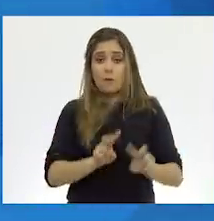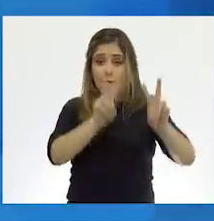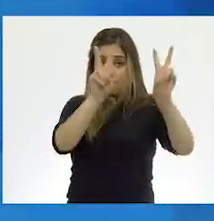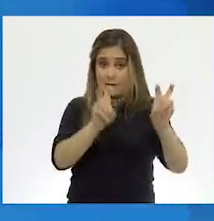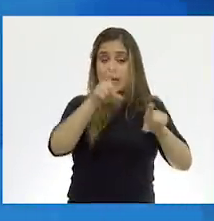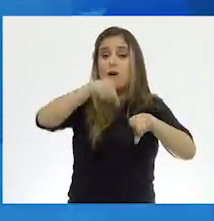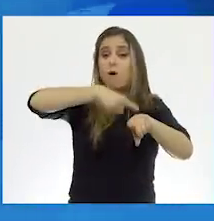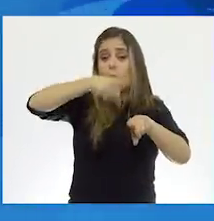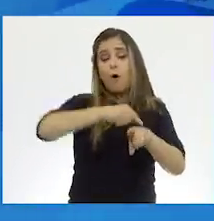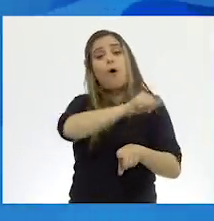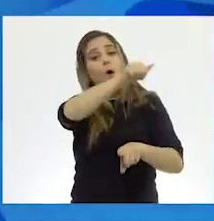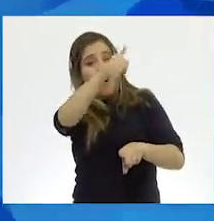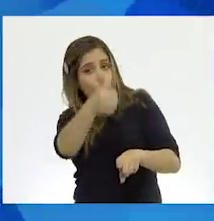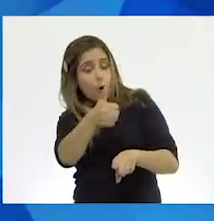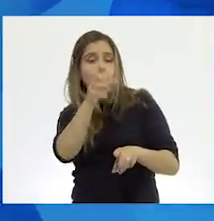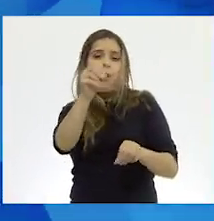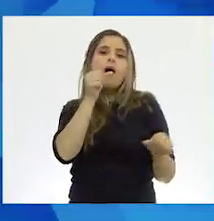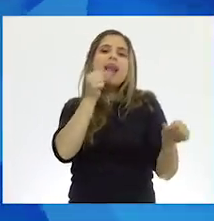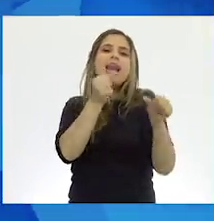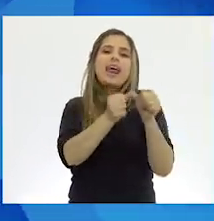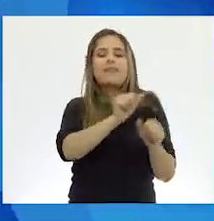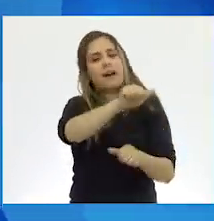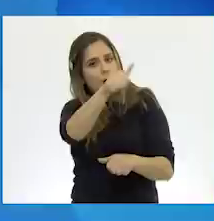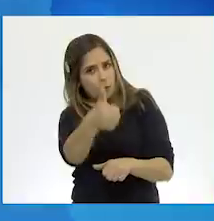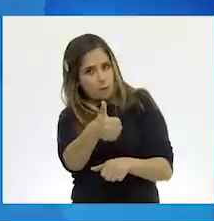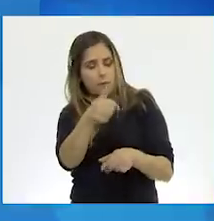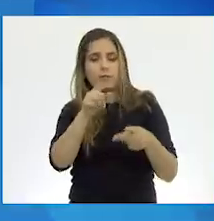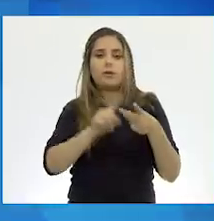otro color o tipo de letra. 5.